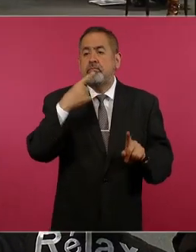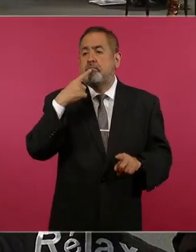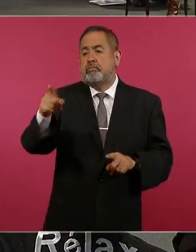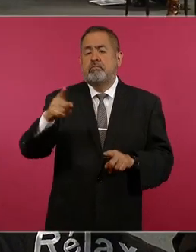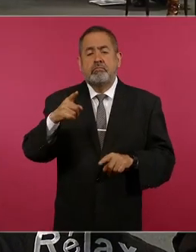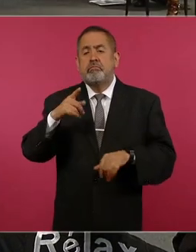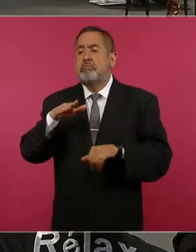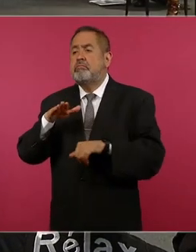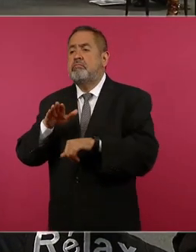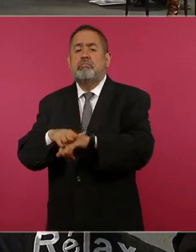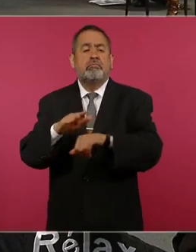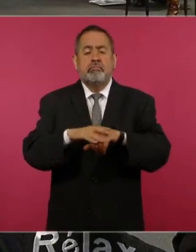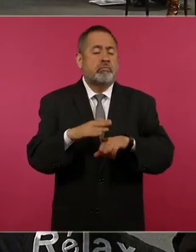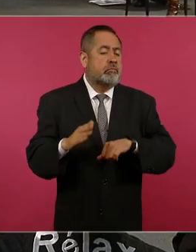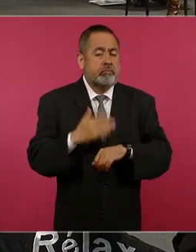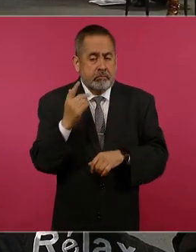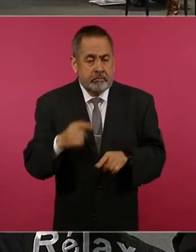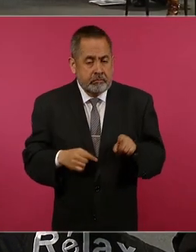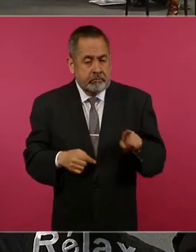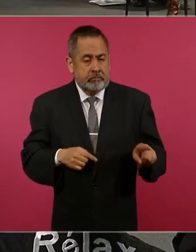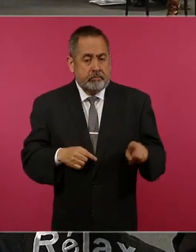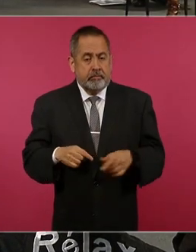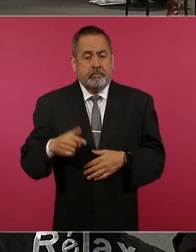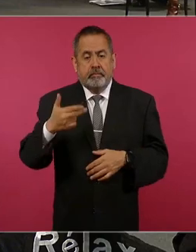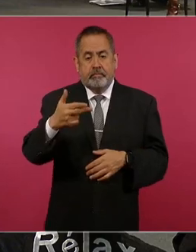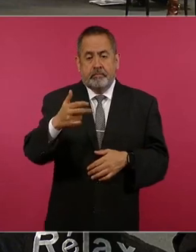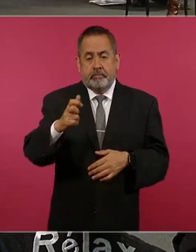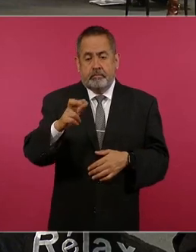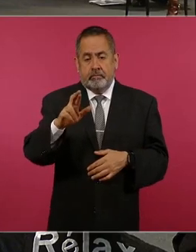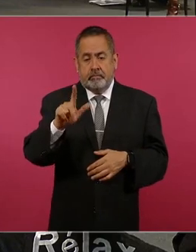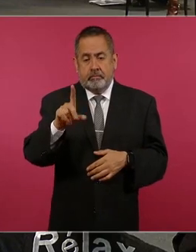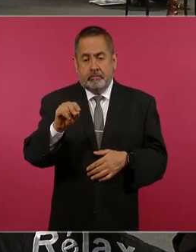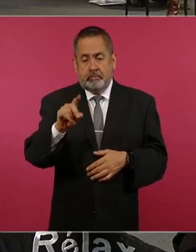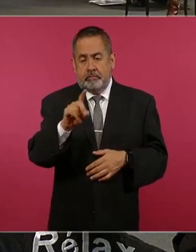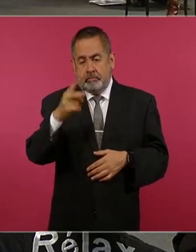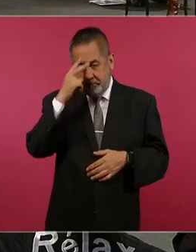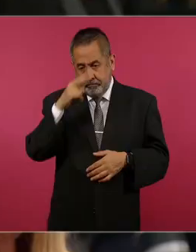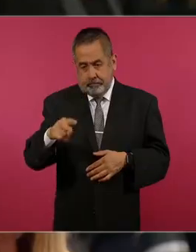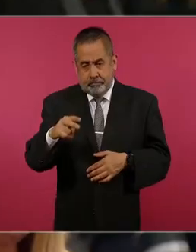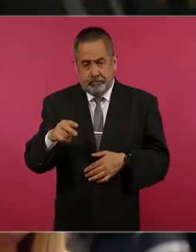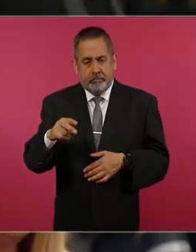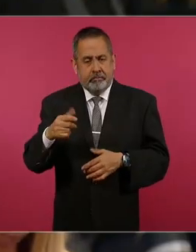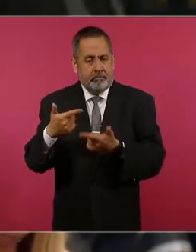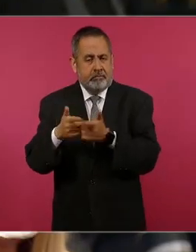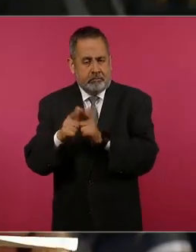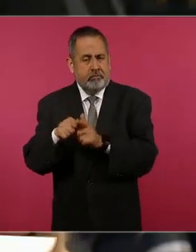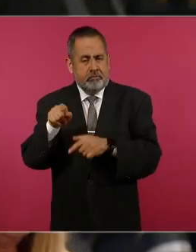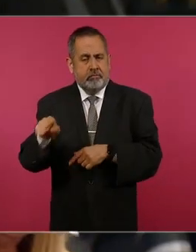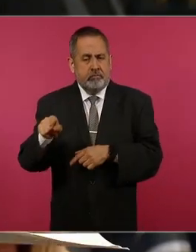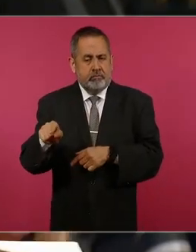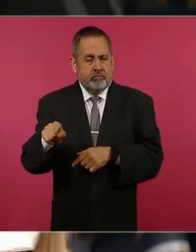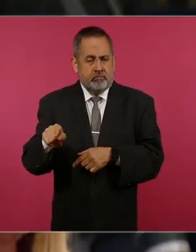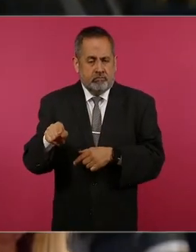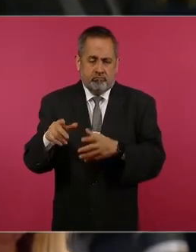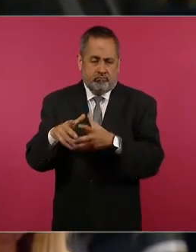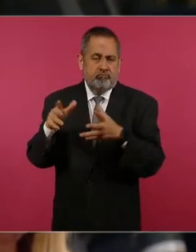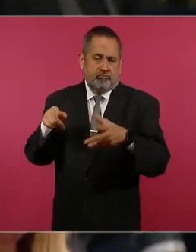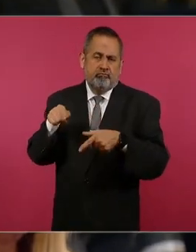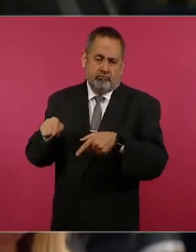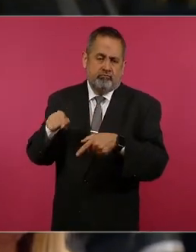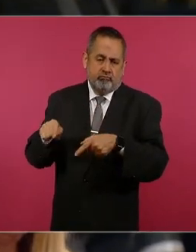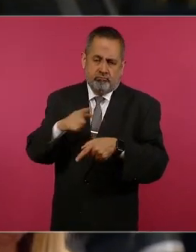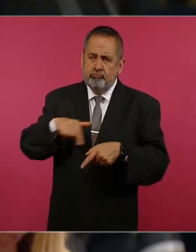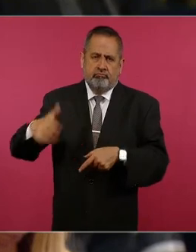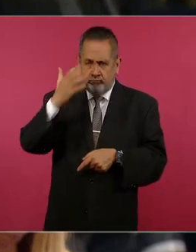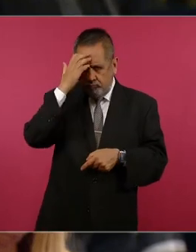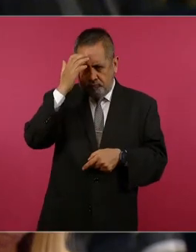demanda, una demanda por parte del Heraldo de México, Media Group. Es un medio de comunicación que